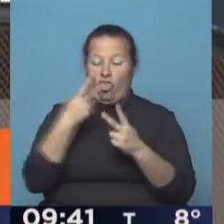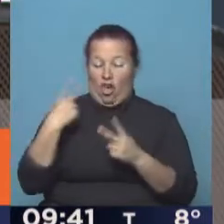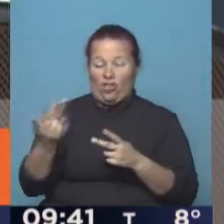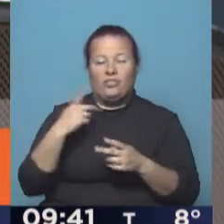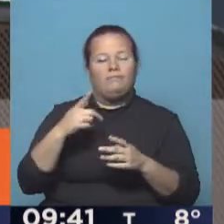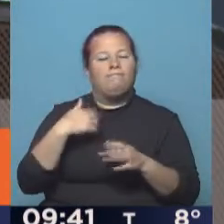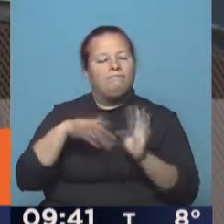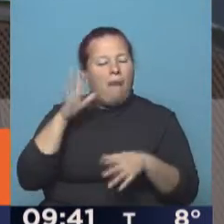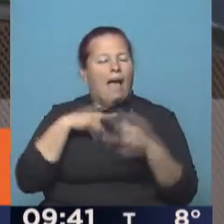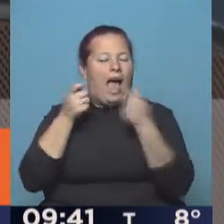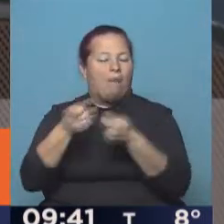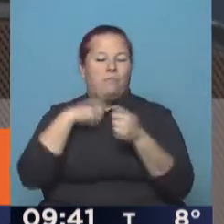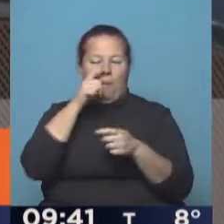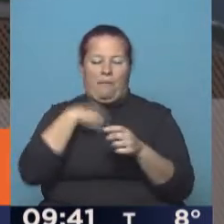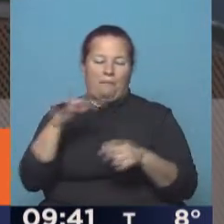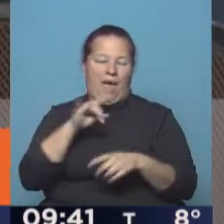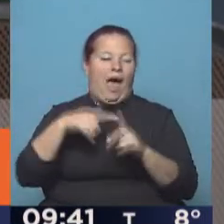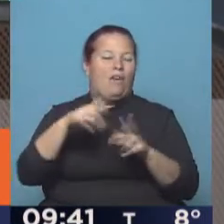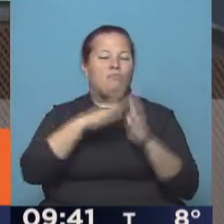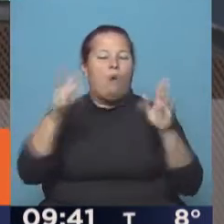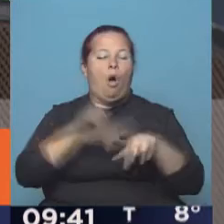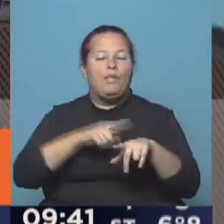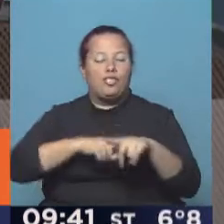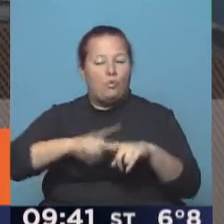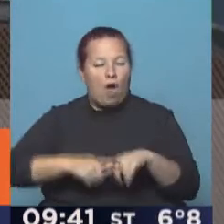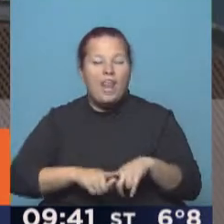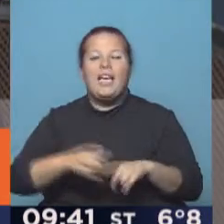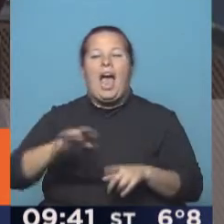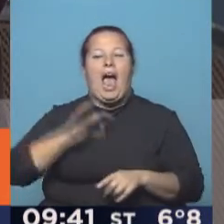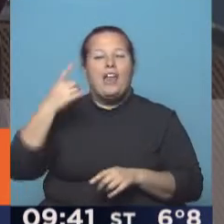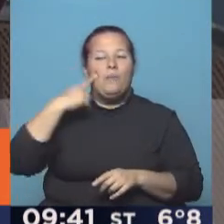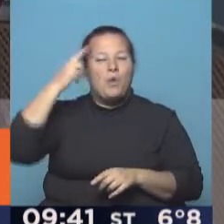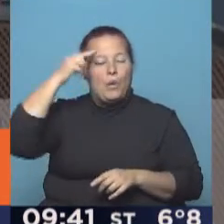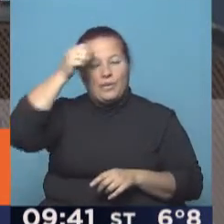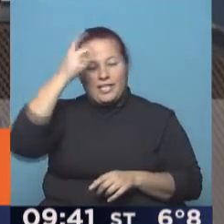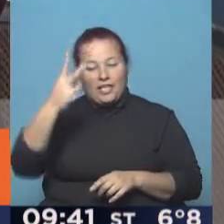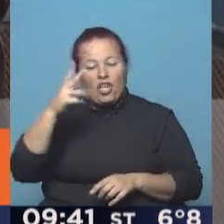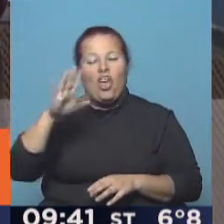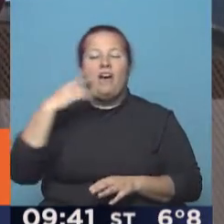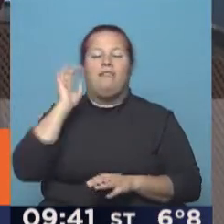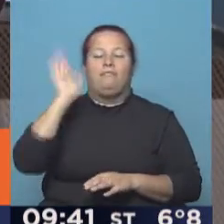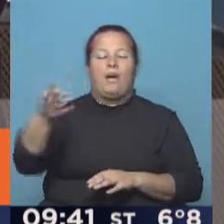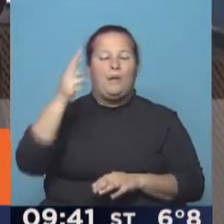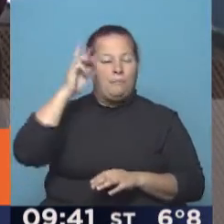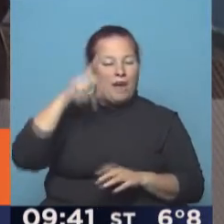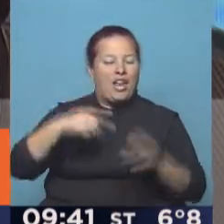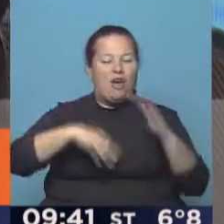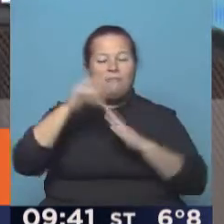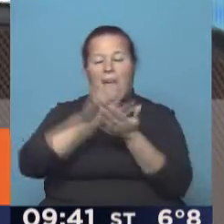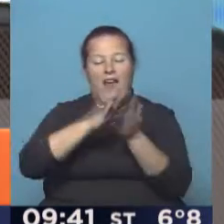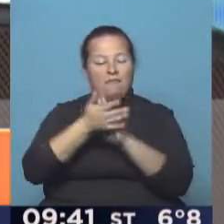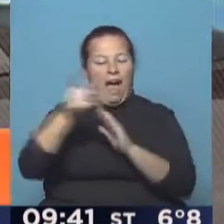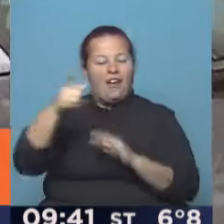de ser el que más lo acompañó a él, ¿no? Durante toda su carrera política, desde el año 62, cuando él le gana al peronismo mano a mano en Córdoba, cuando es